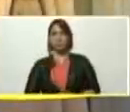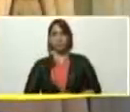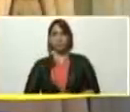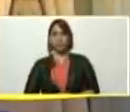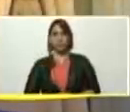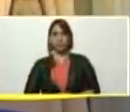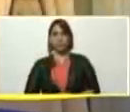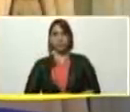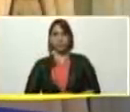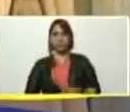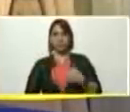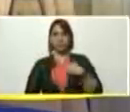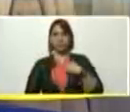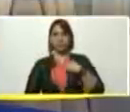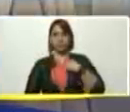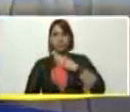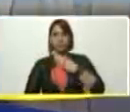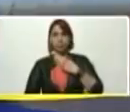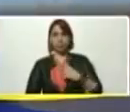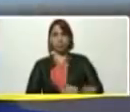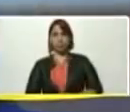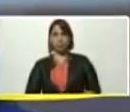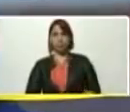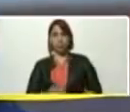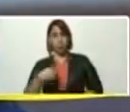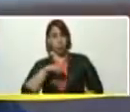Por eso estamos en una etapa